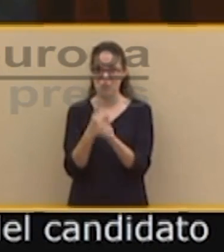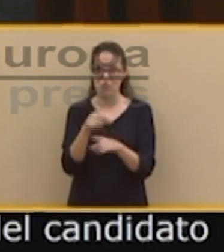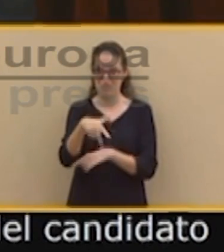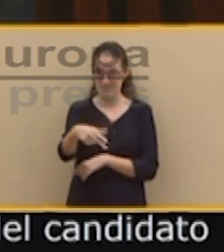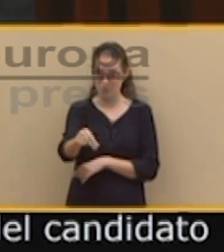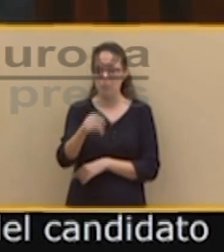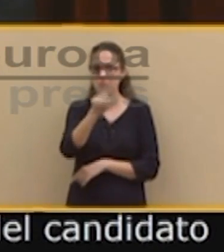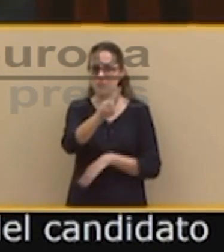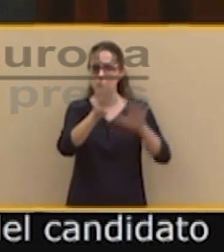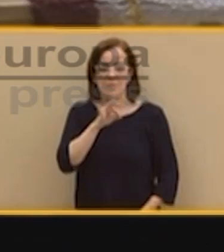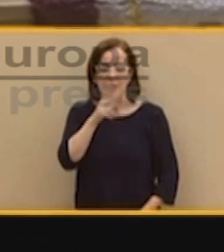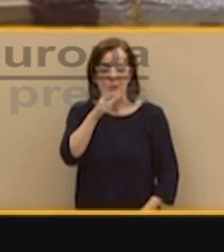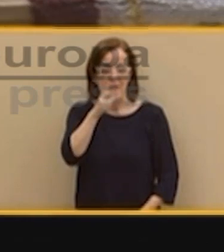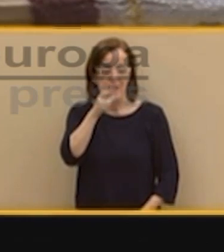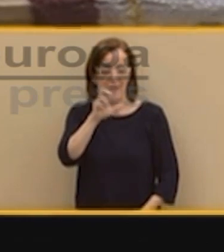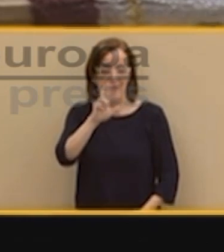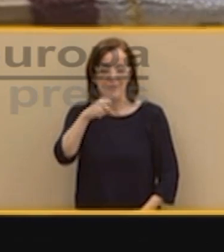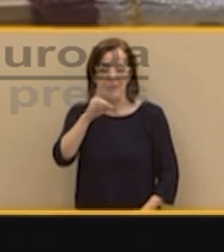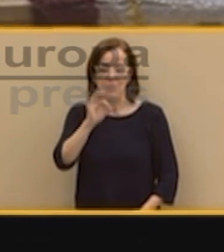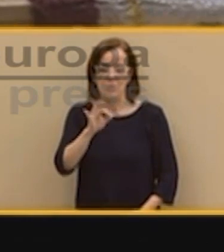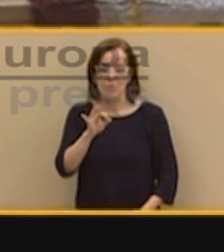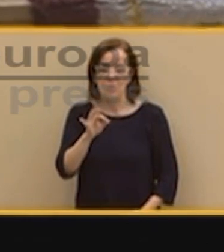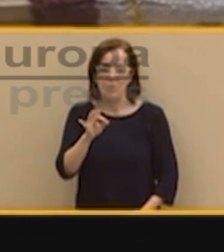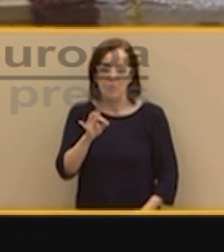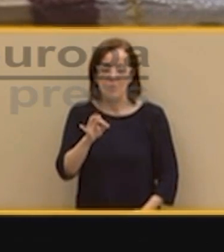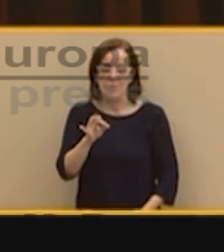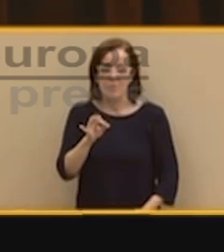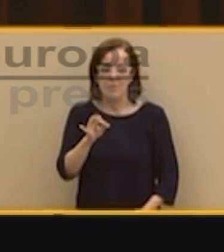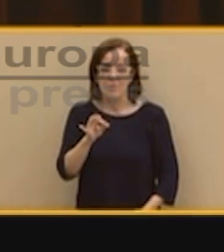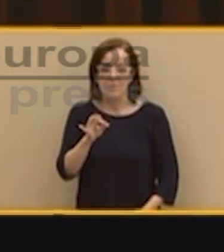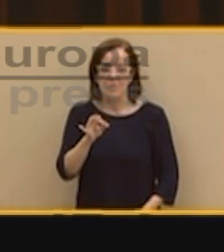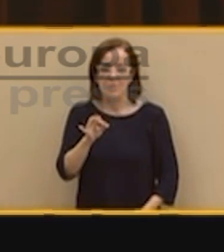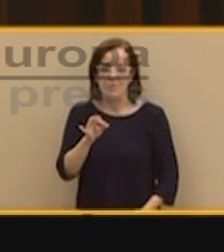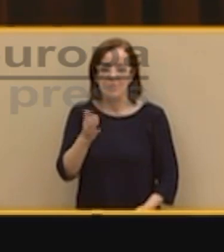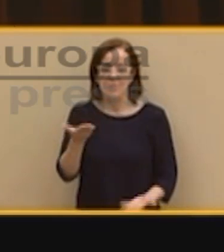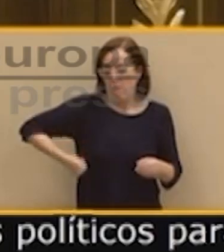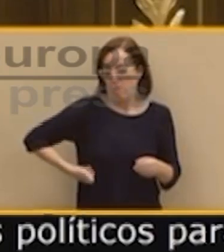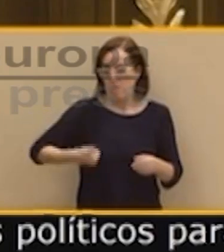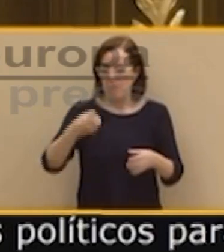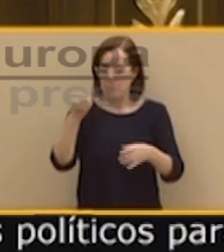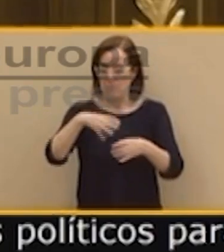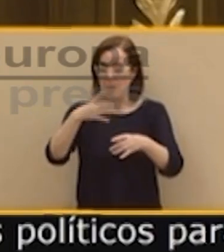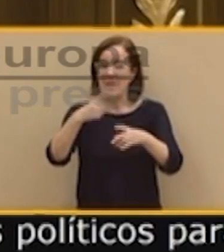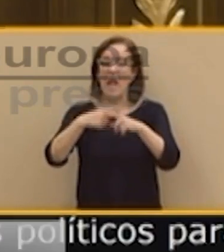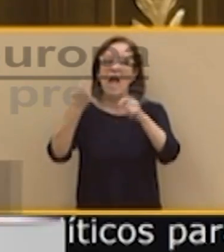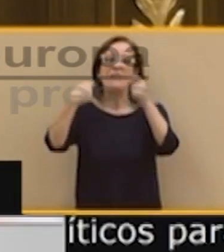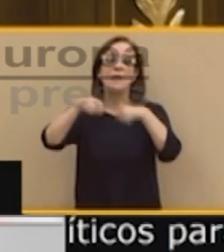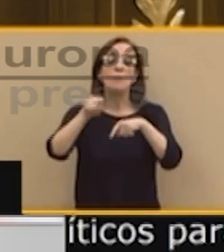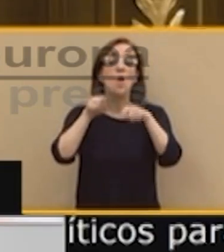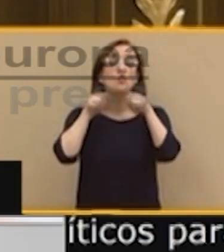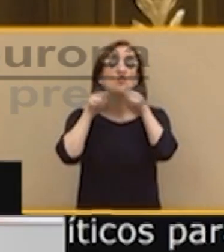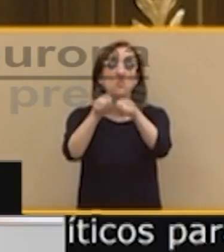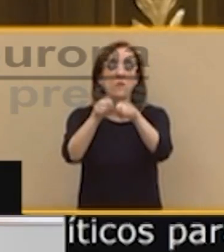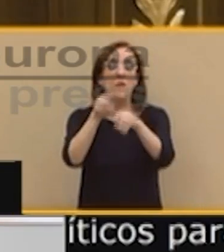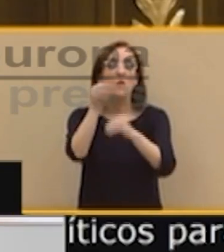180, abstenciones cero. Justo antes de la votación, estas palabras del portavoz popular. Pero es que usted usó el nombre